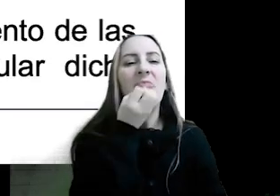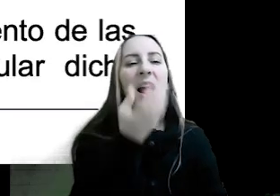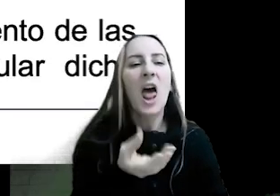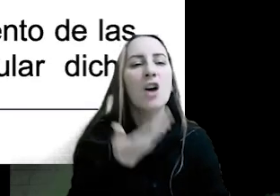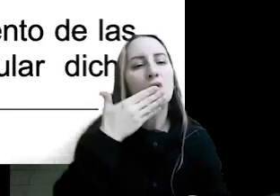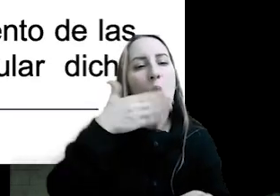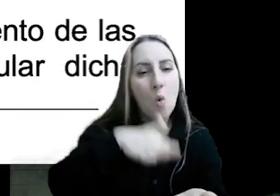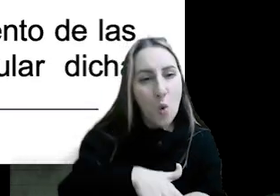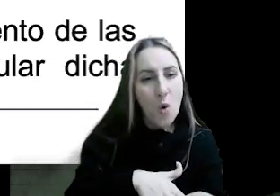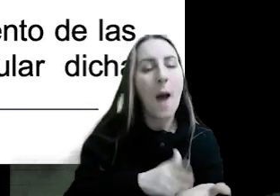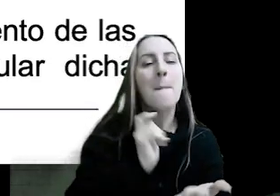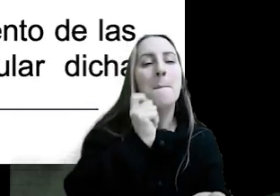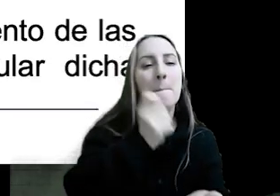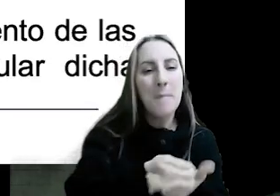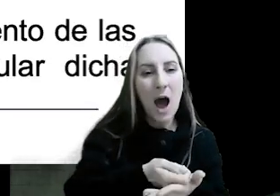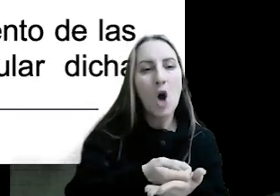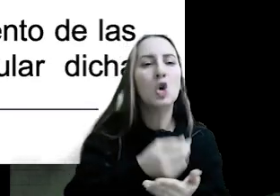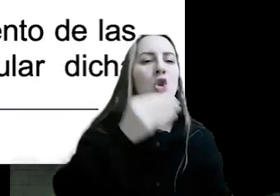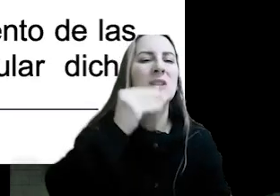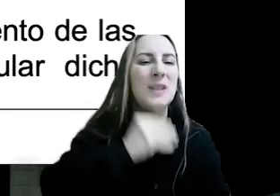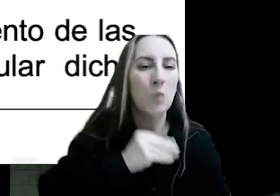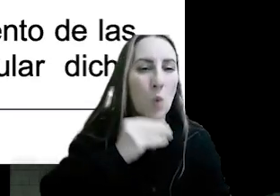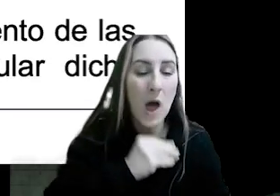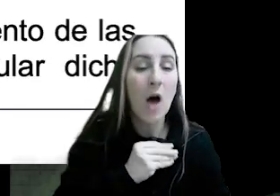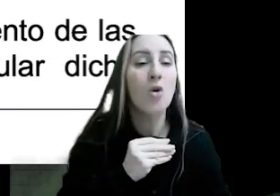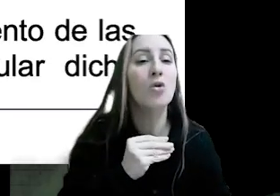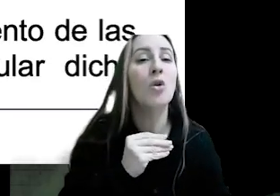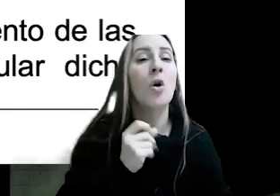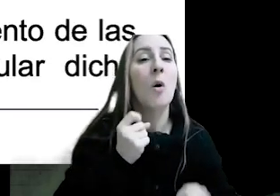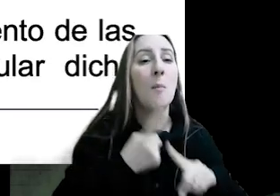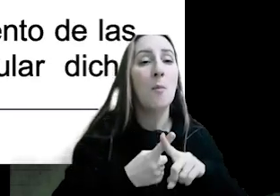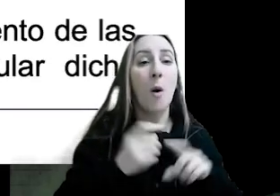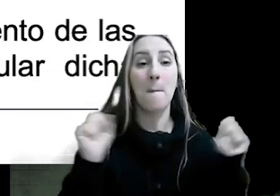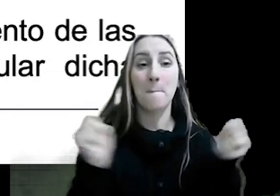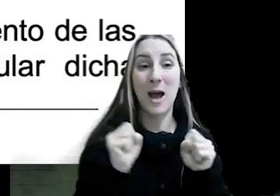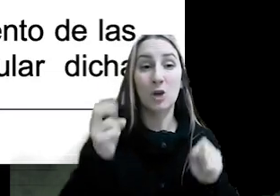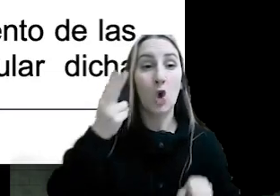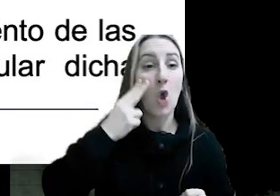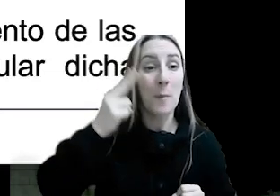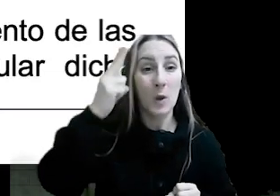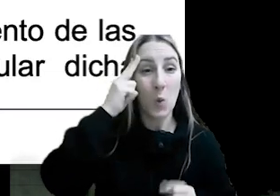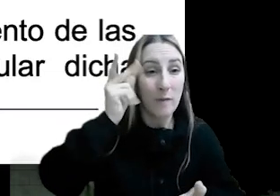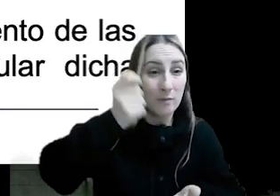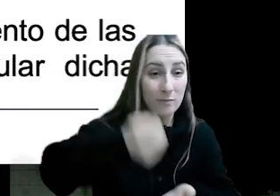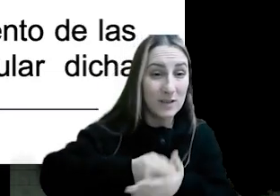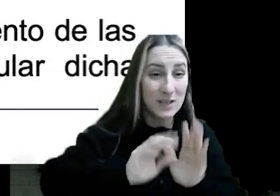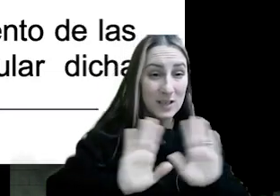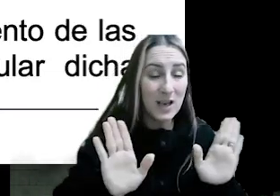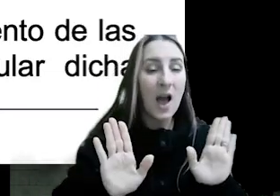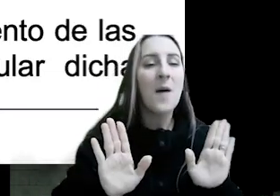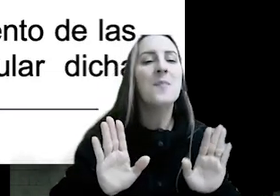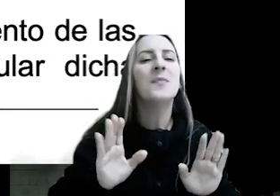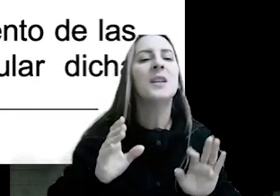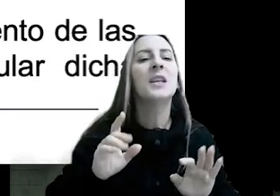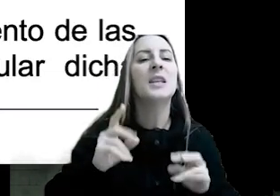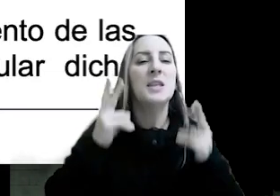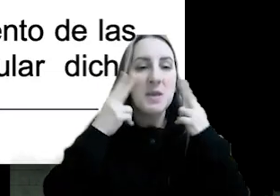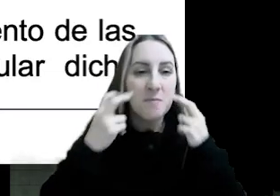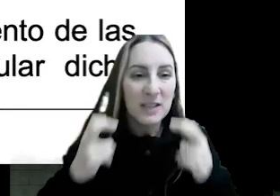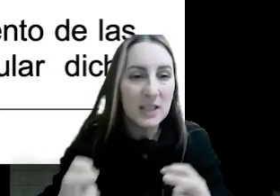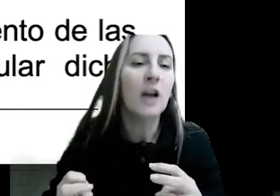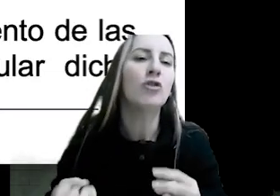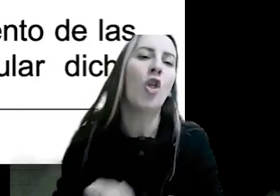con los pagos a cuentas simulados se realizó por el periodo mayo del 2009, de las constancias de la causa surge que tanto la declaración